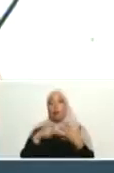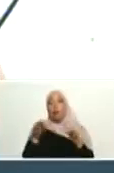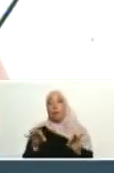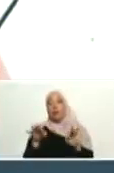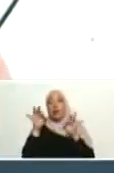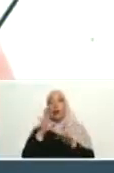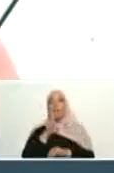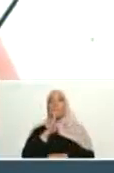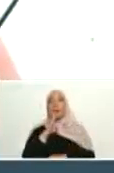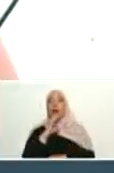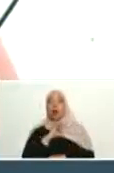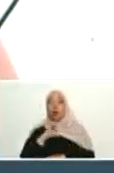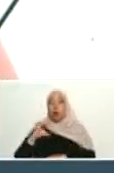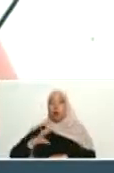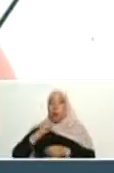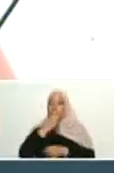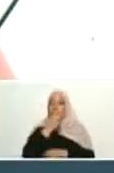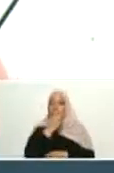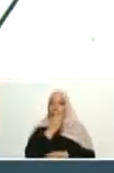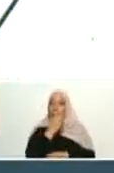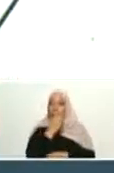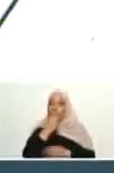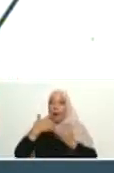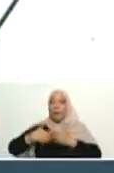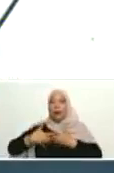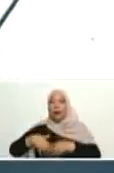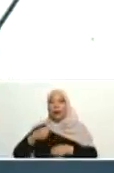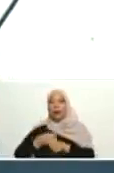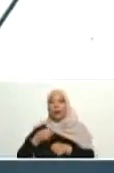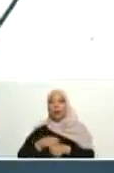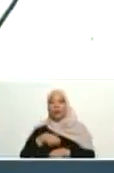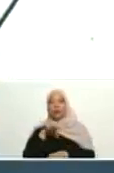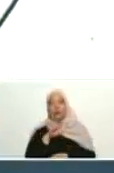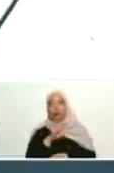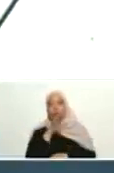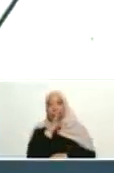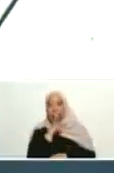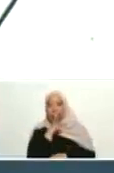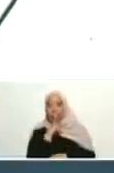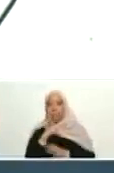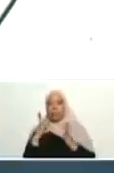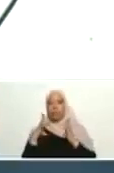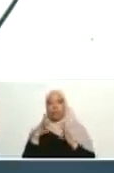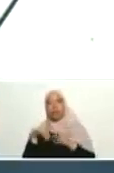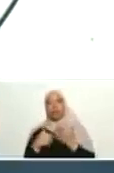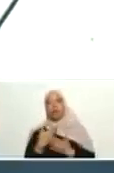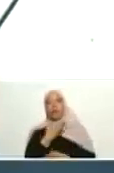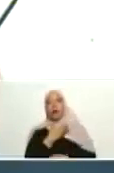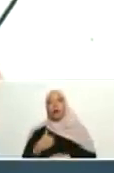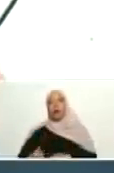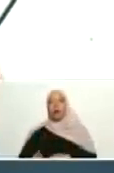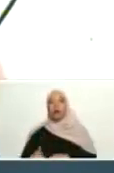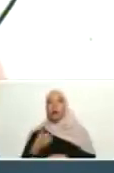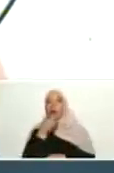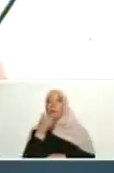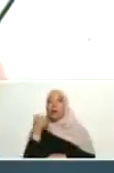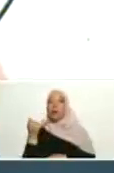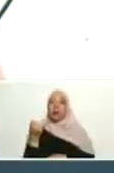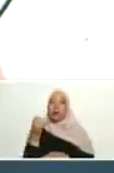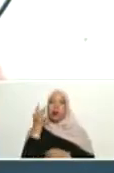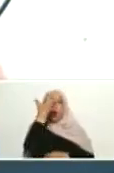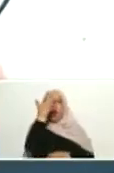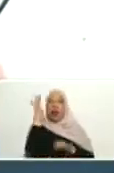financiamiento para el motor de los emprendedores, emprender juntos con sus 4F. Y las vacaciones, como usted lo dijo, presidente, ha sido uno de los mejores